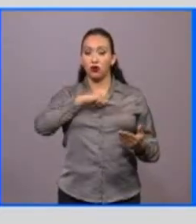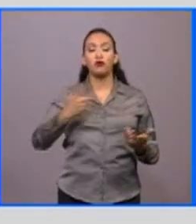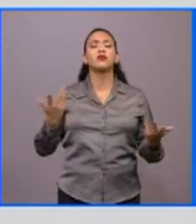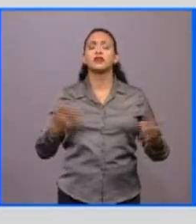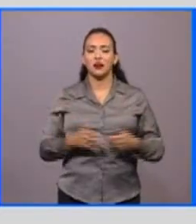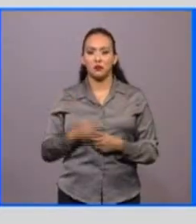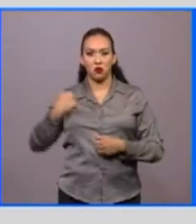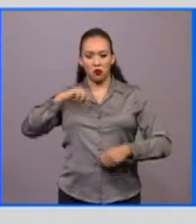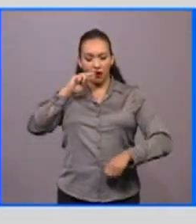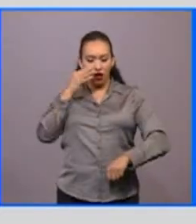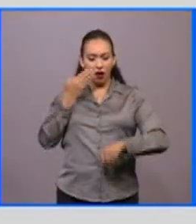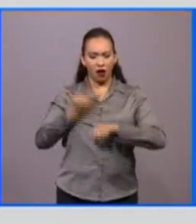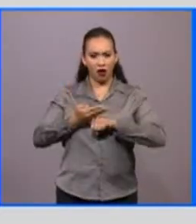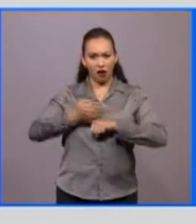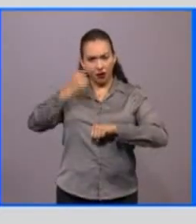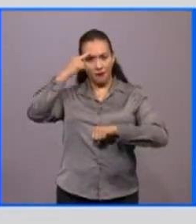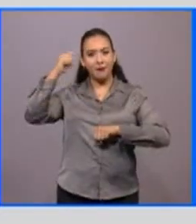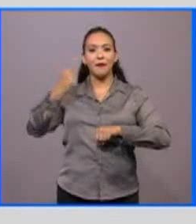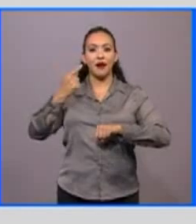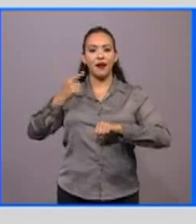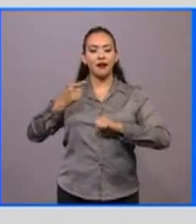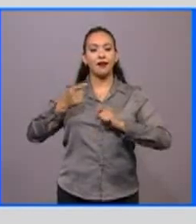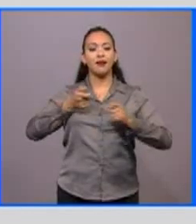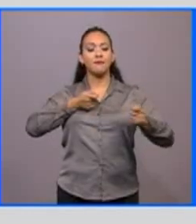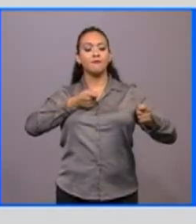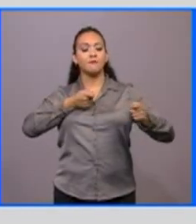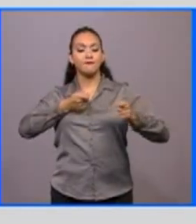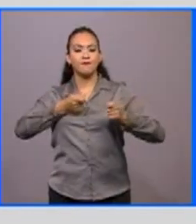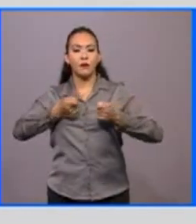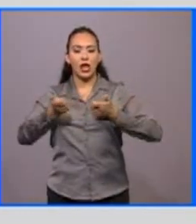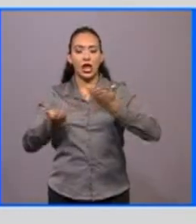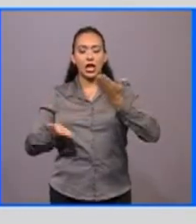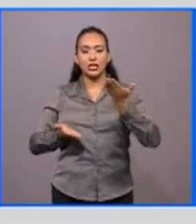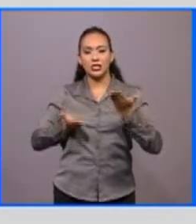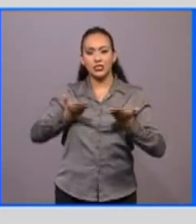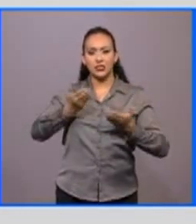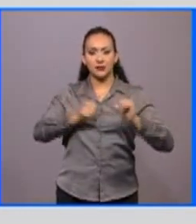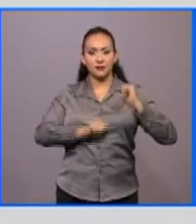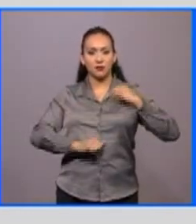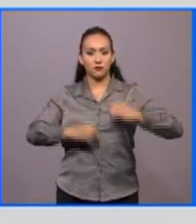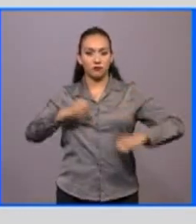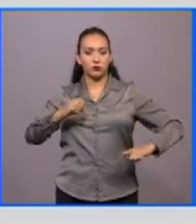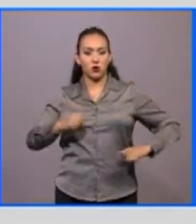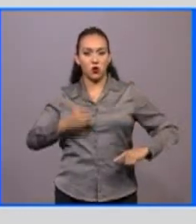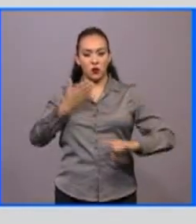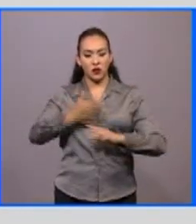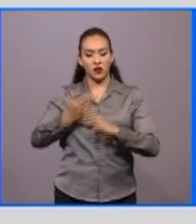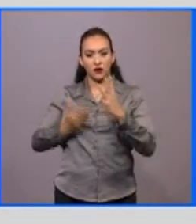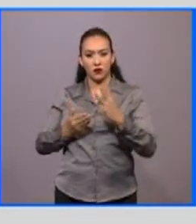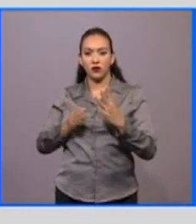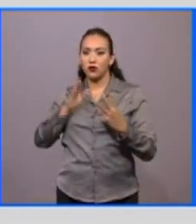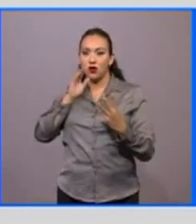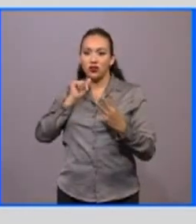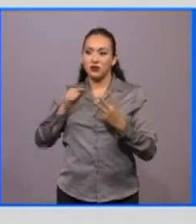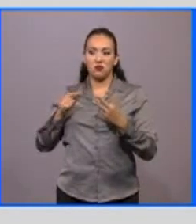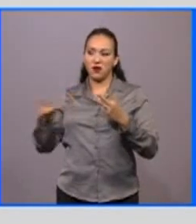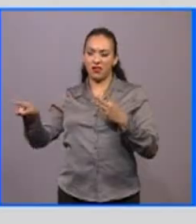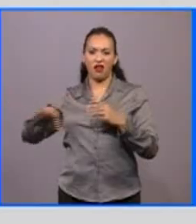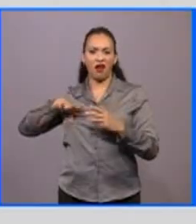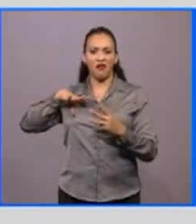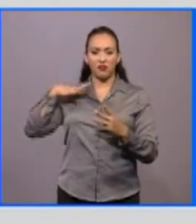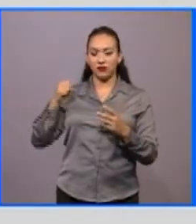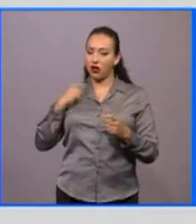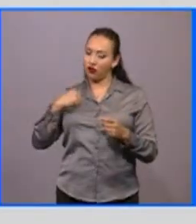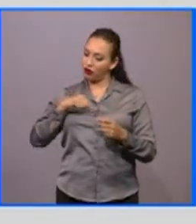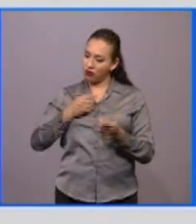garantes, los que garantizan el sistema de pesos y contrapesos como requisito que no puede ser movido de un régimen democrático, y somos